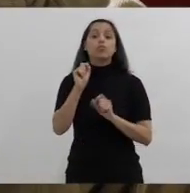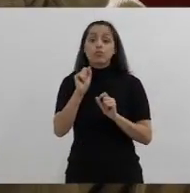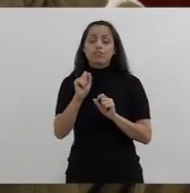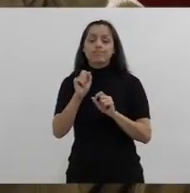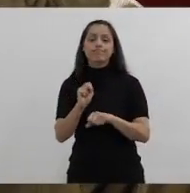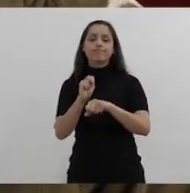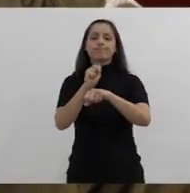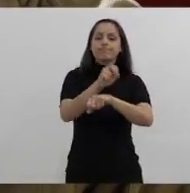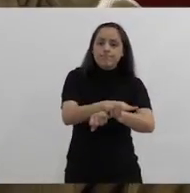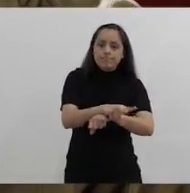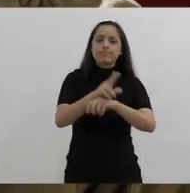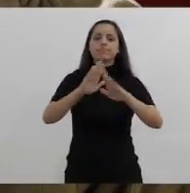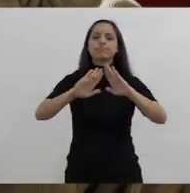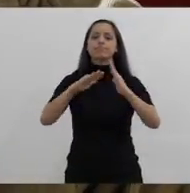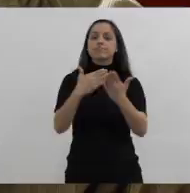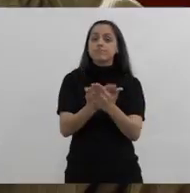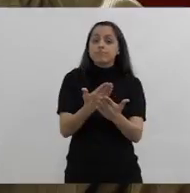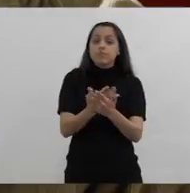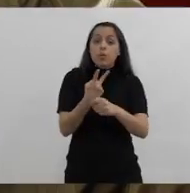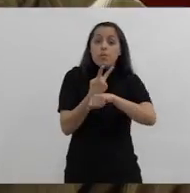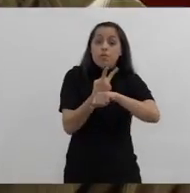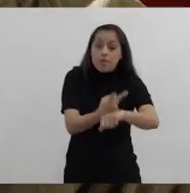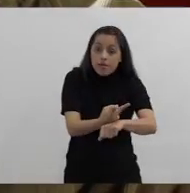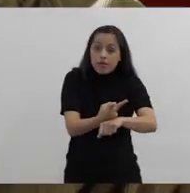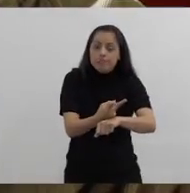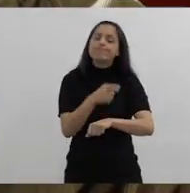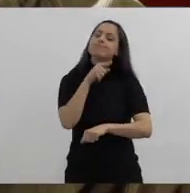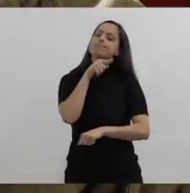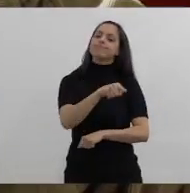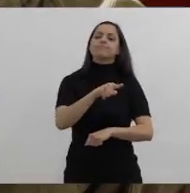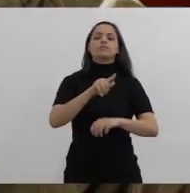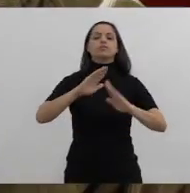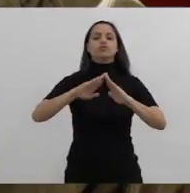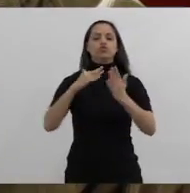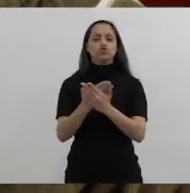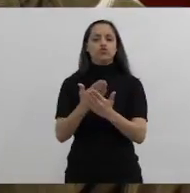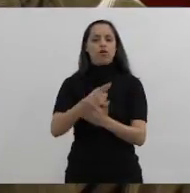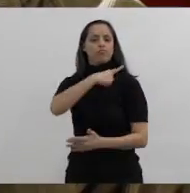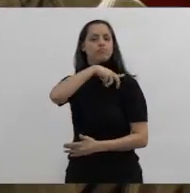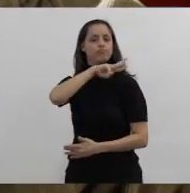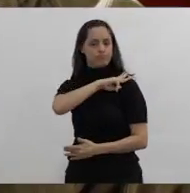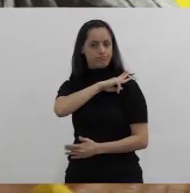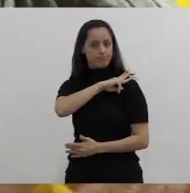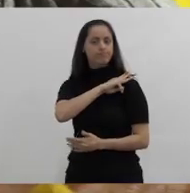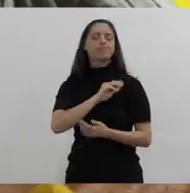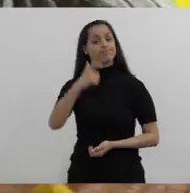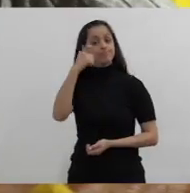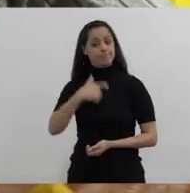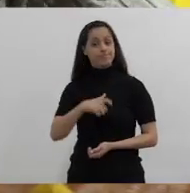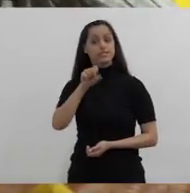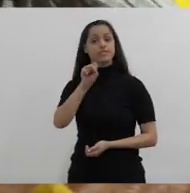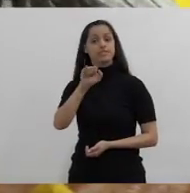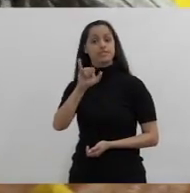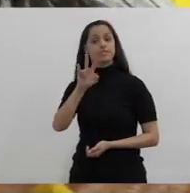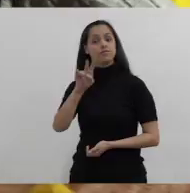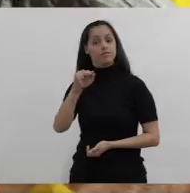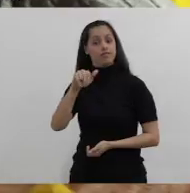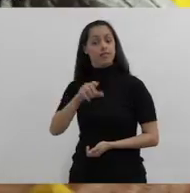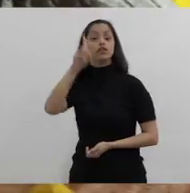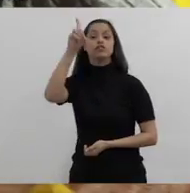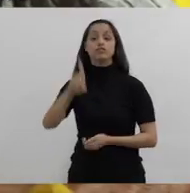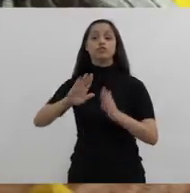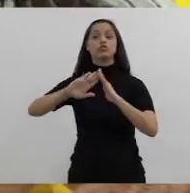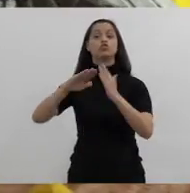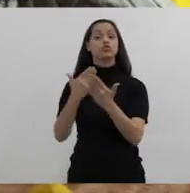traba o un impedimento para su ingreso en el secundario. Silvana Corso, soy directora de